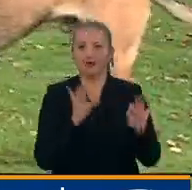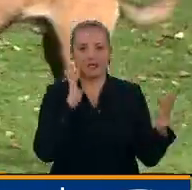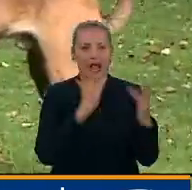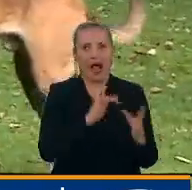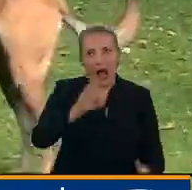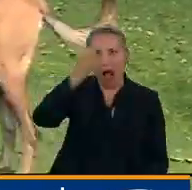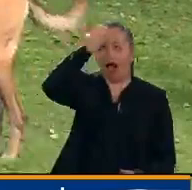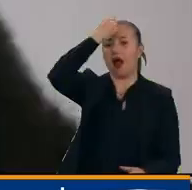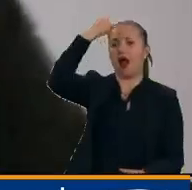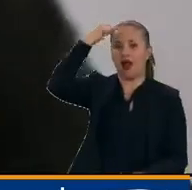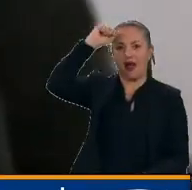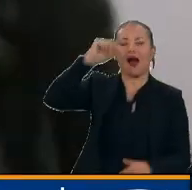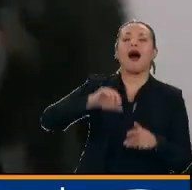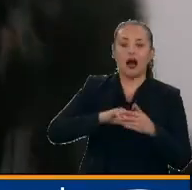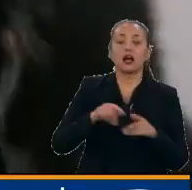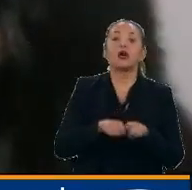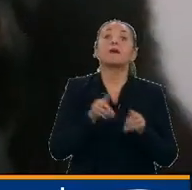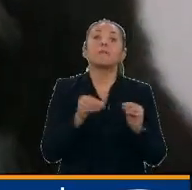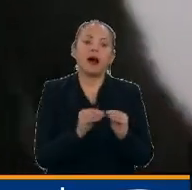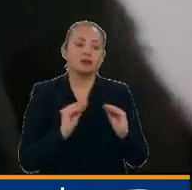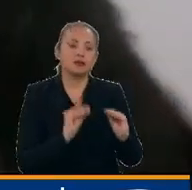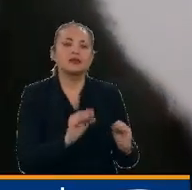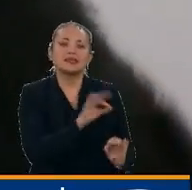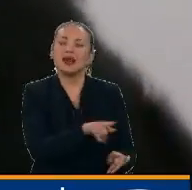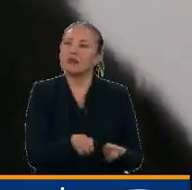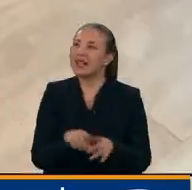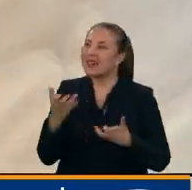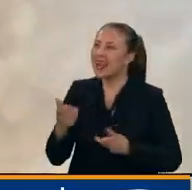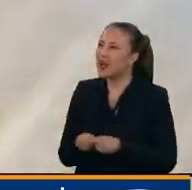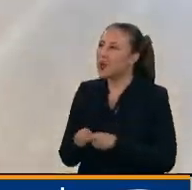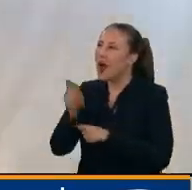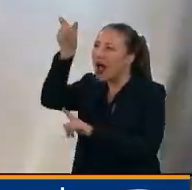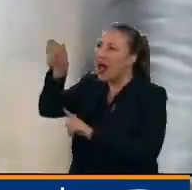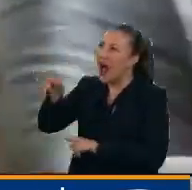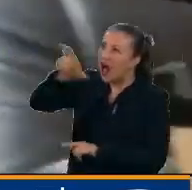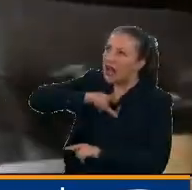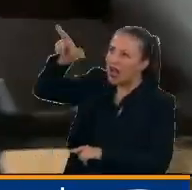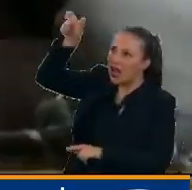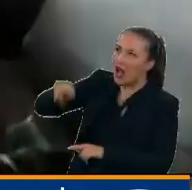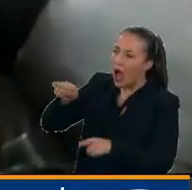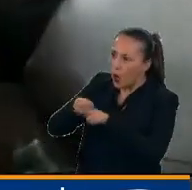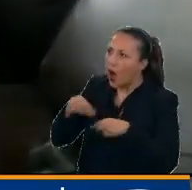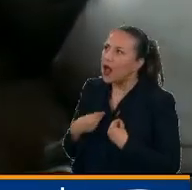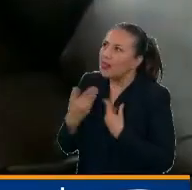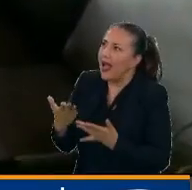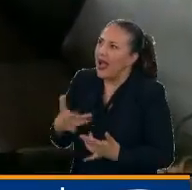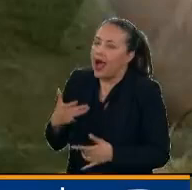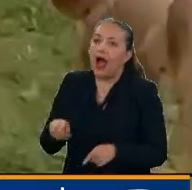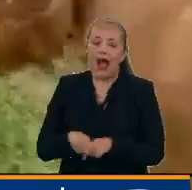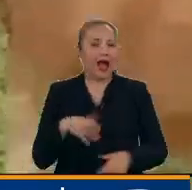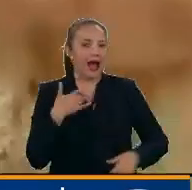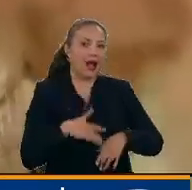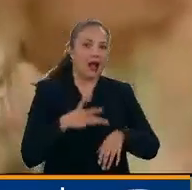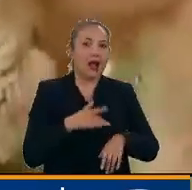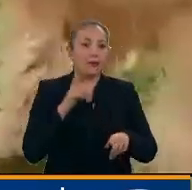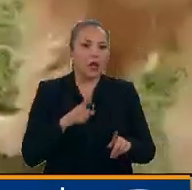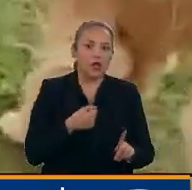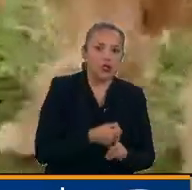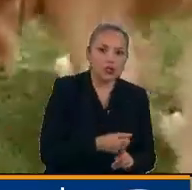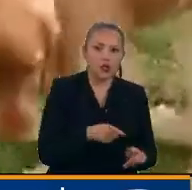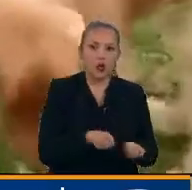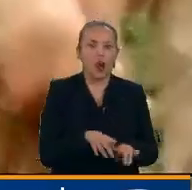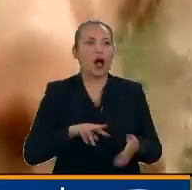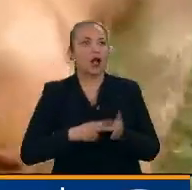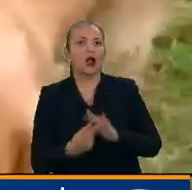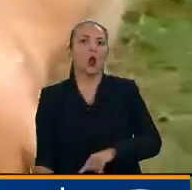enséñele. Los perros siempre quieren complacer a su líder y los divierte. Pero además, las sesiones de aprendizaje les exigen tanto que equivalen a una